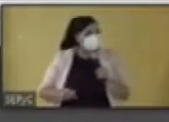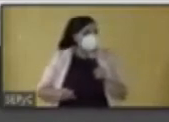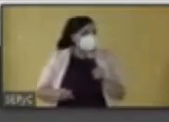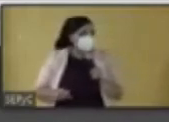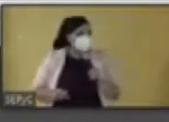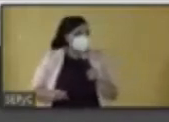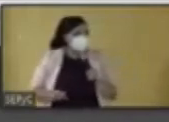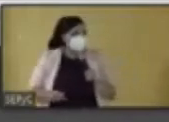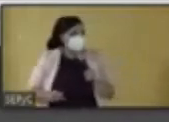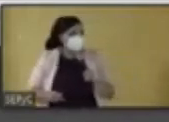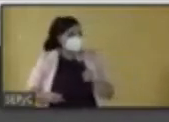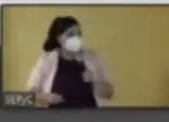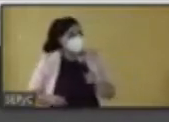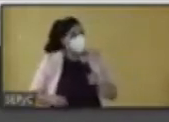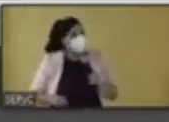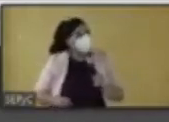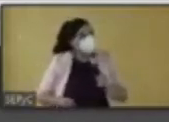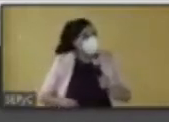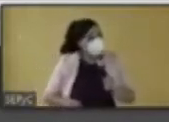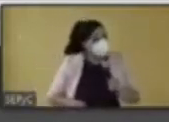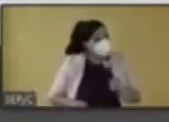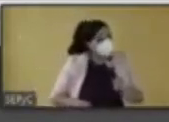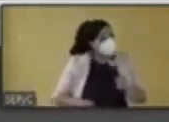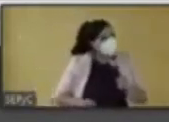Empleo, cargo o comisión.